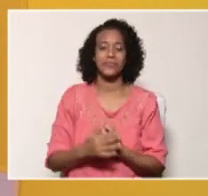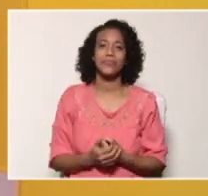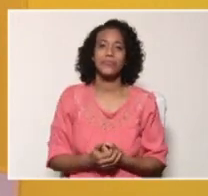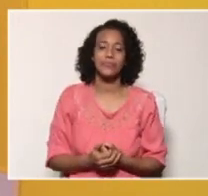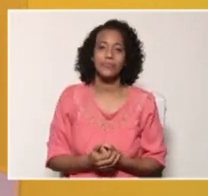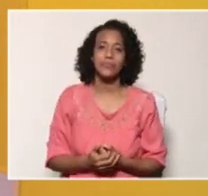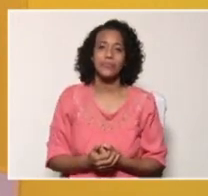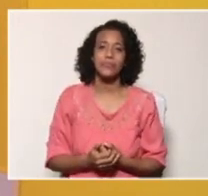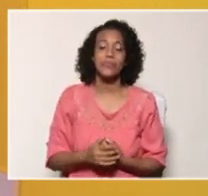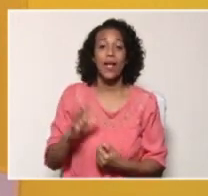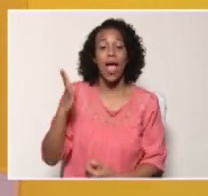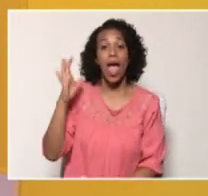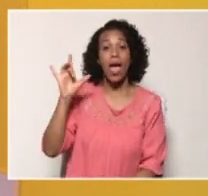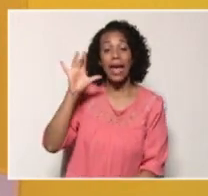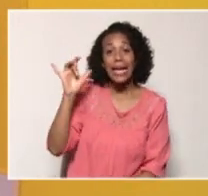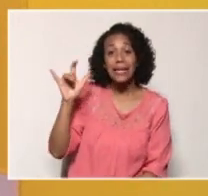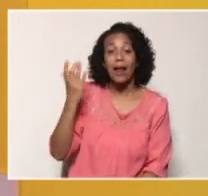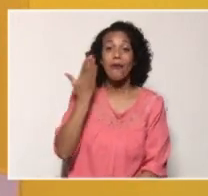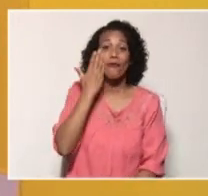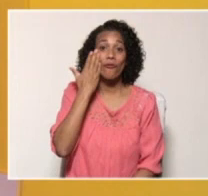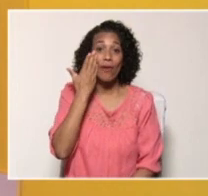@familiaescuela1 y en Instagram y Facebook